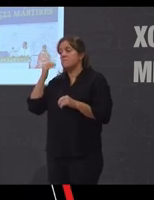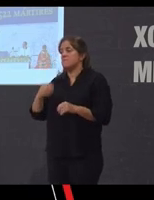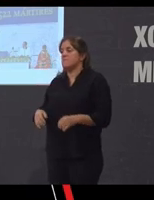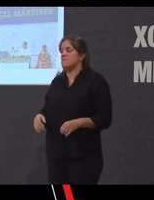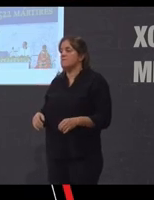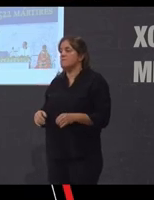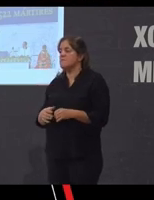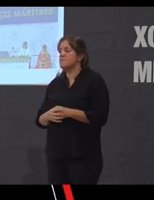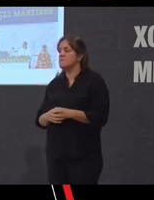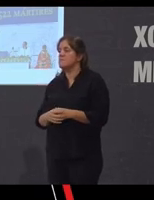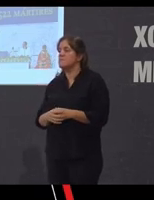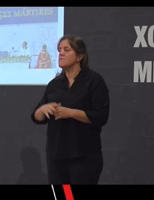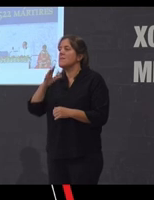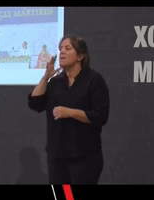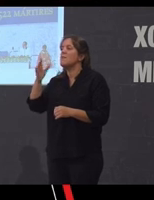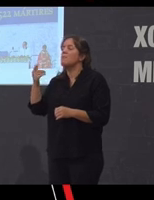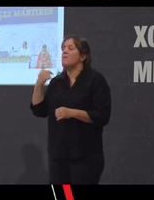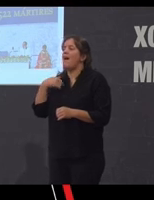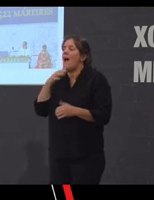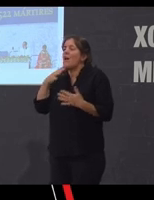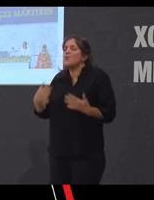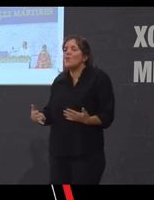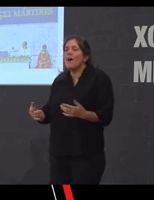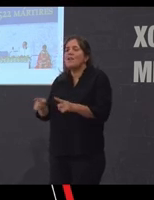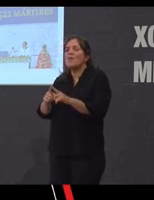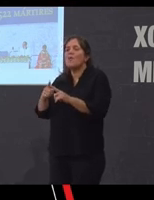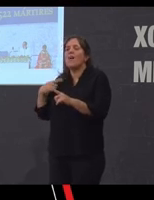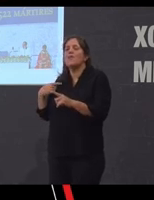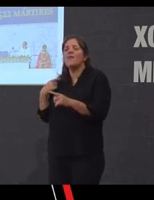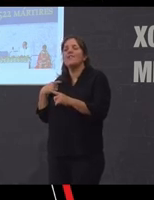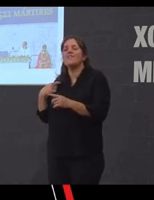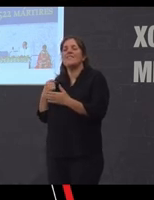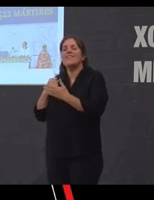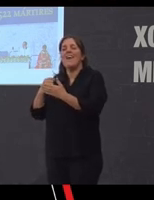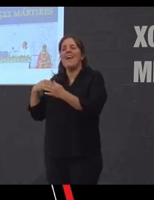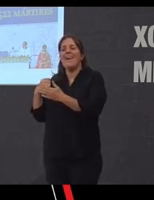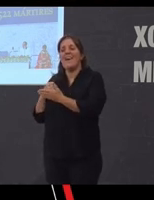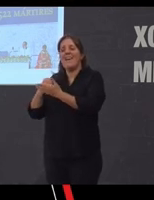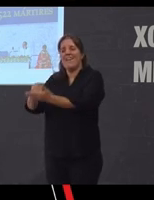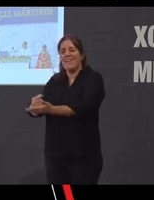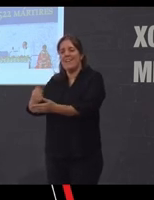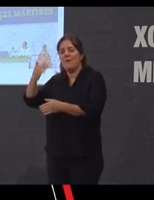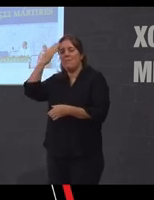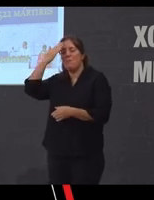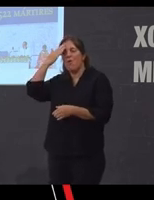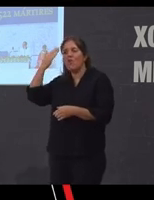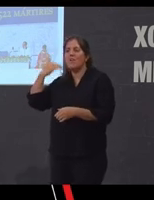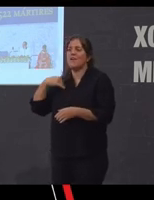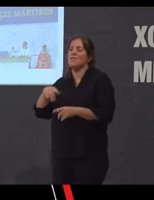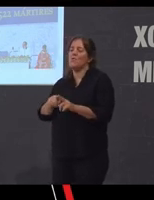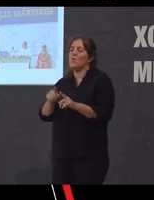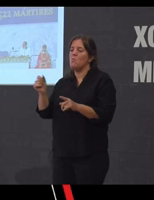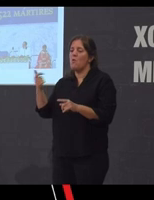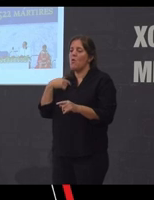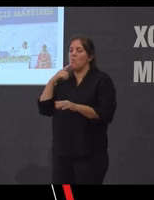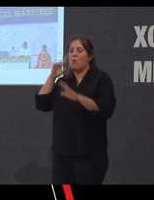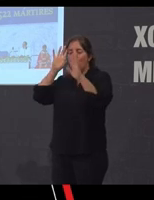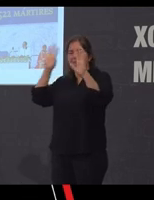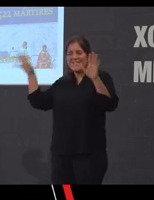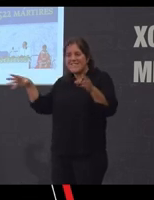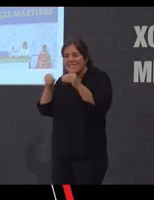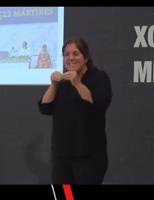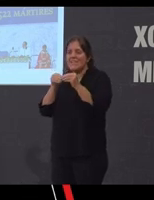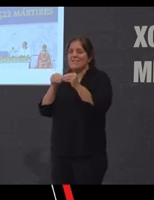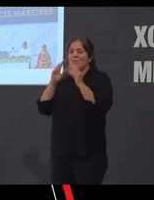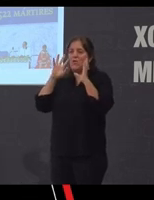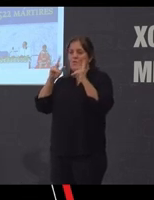eu diría que queda disto, que distinguimos como legados e memorias, sendo moi, moi sintético, facendo un esforzo